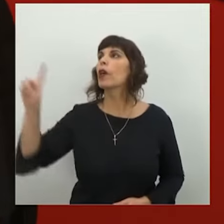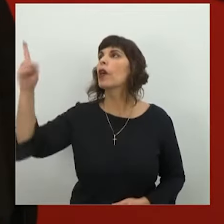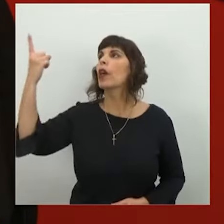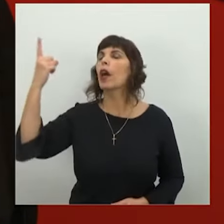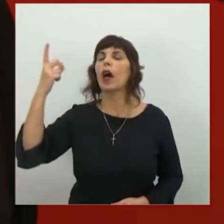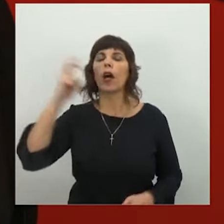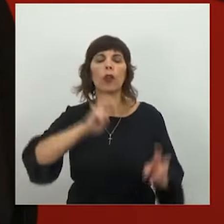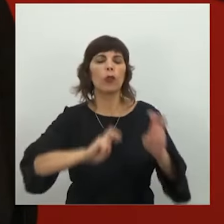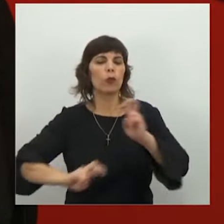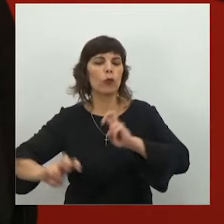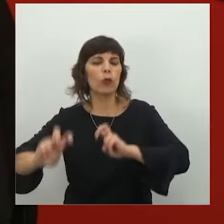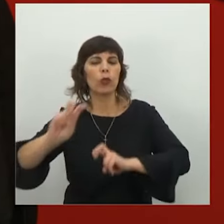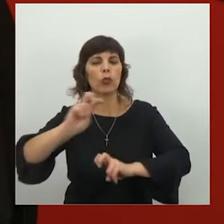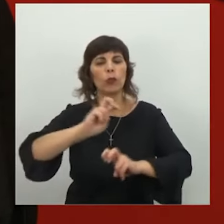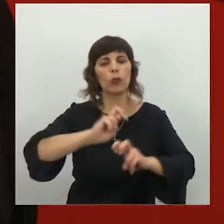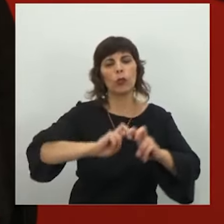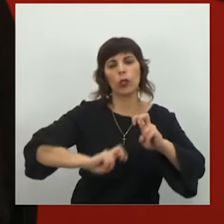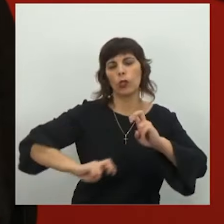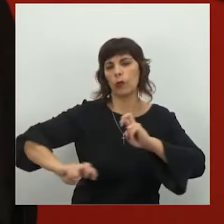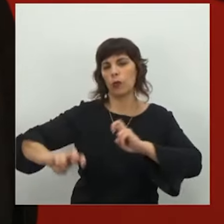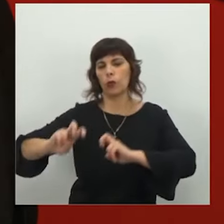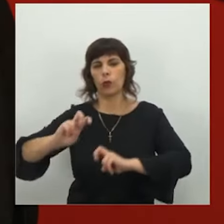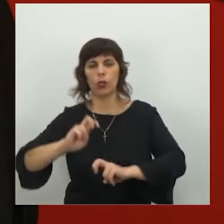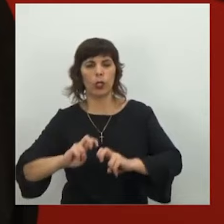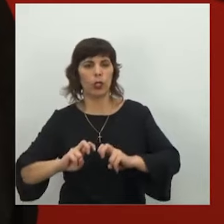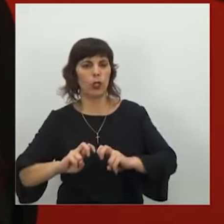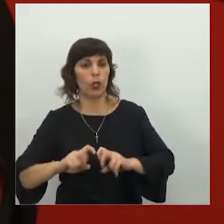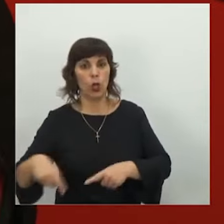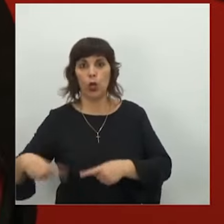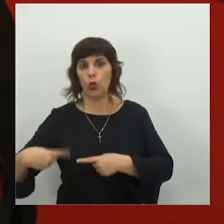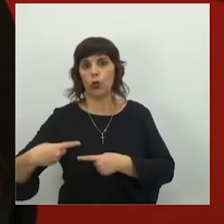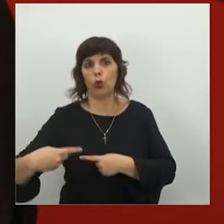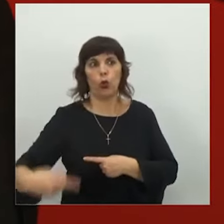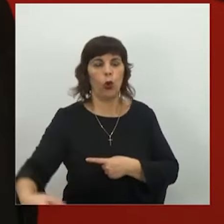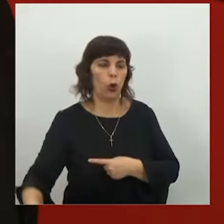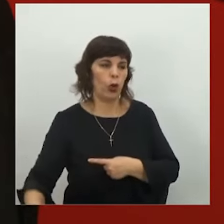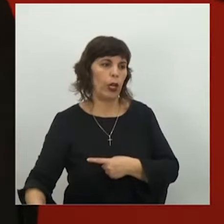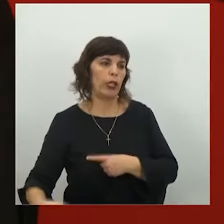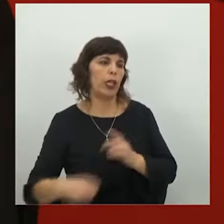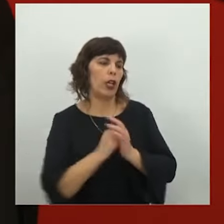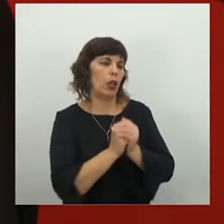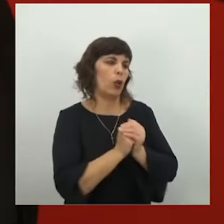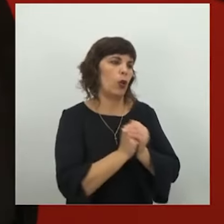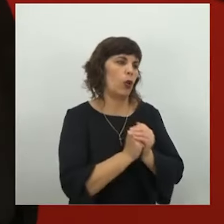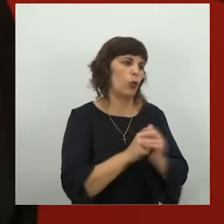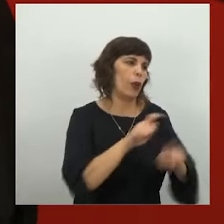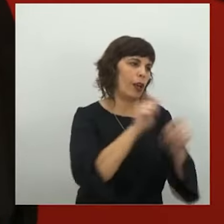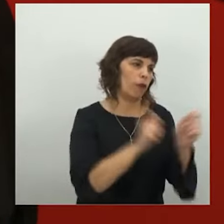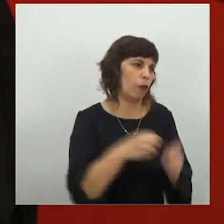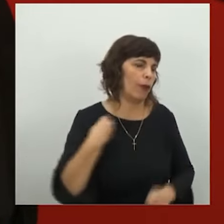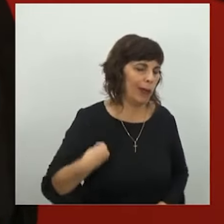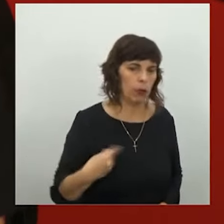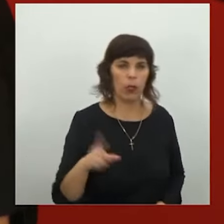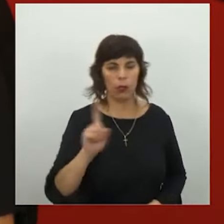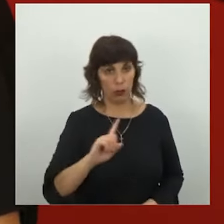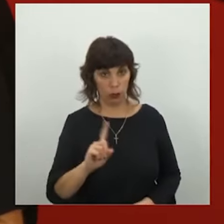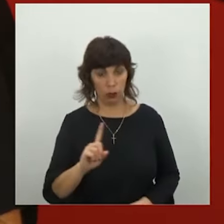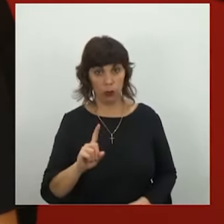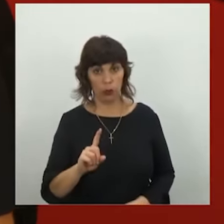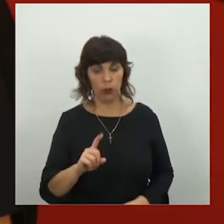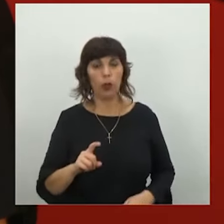búsqueda? ¿Ah? Yo no digo que todos los días vas a orar de la misma forma, no. Pero una